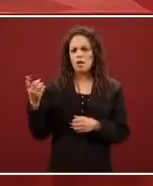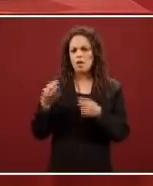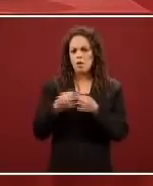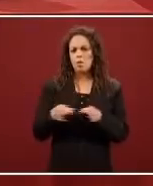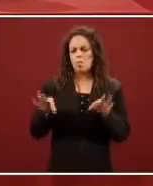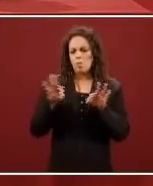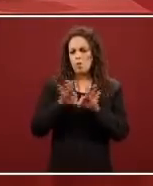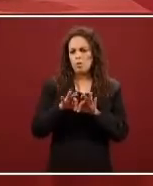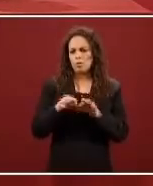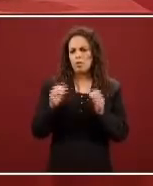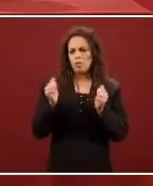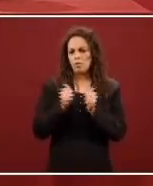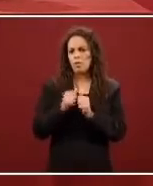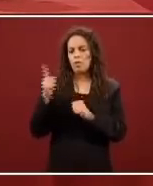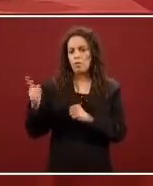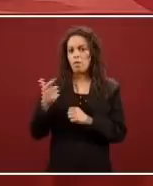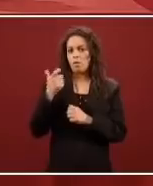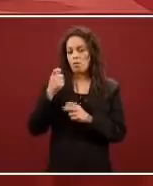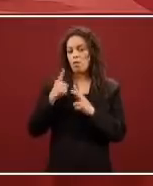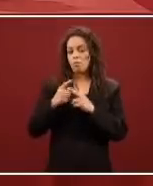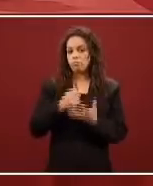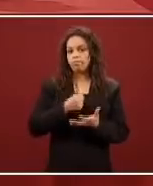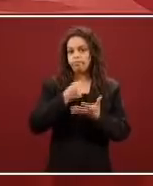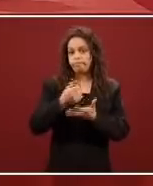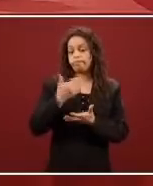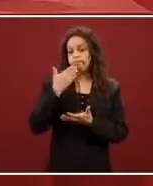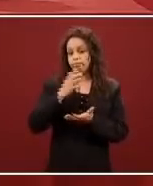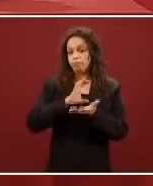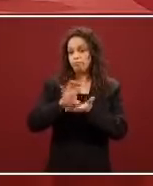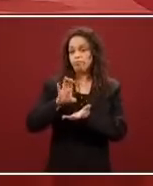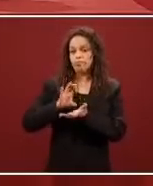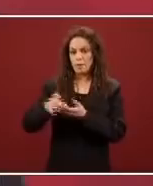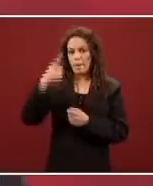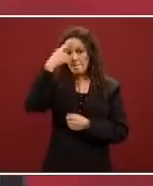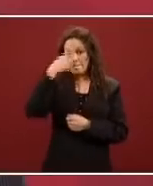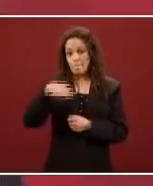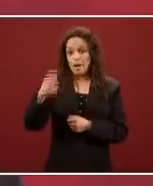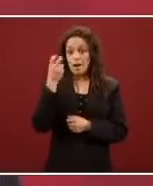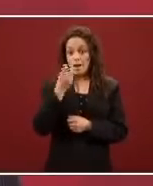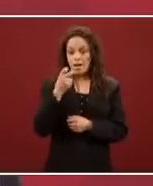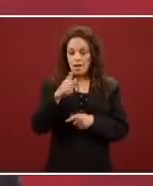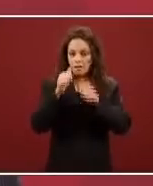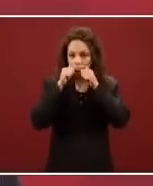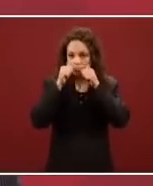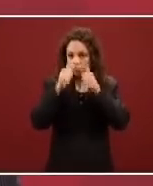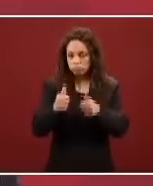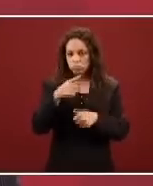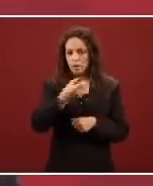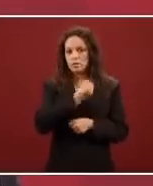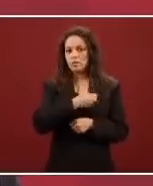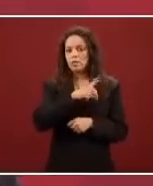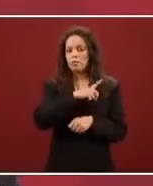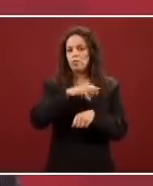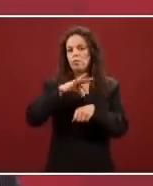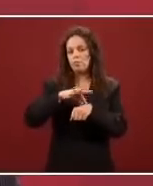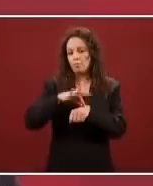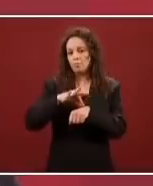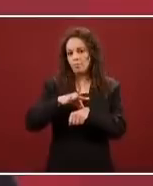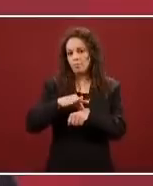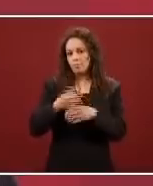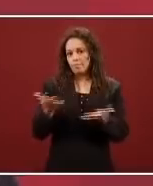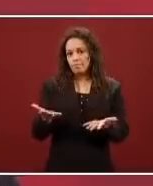una fuente de financiamiento importante precisamente para la cobertura de la atención médica en salud para la población